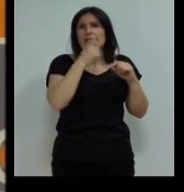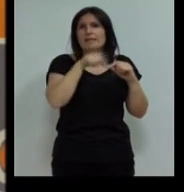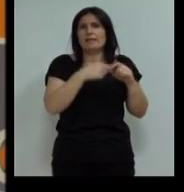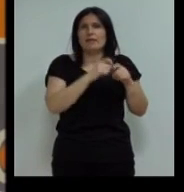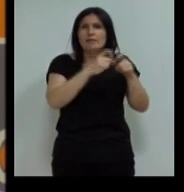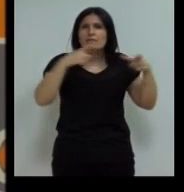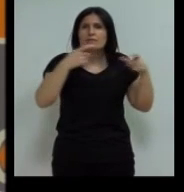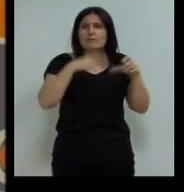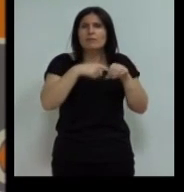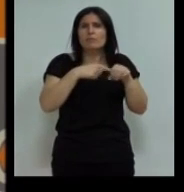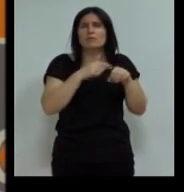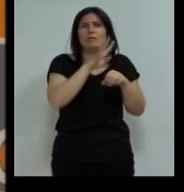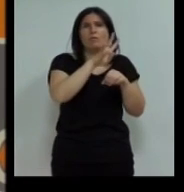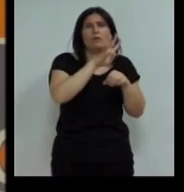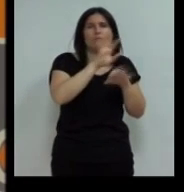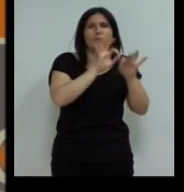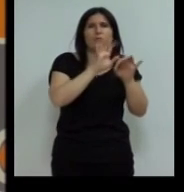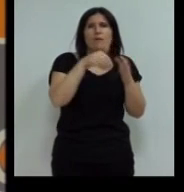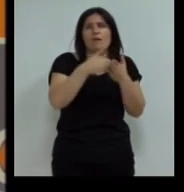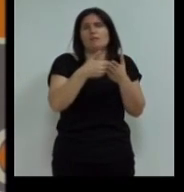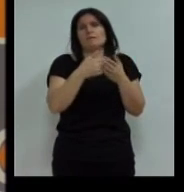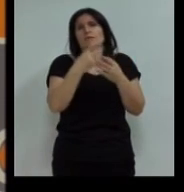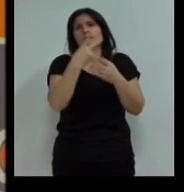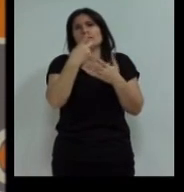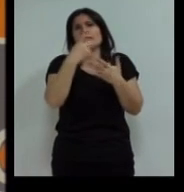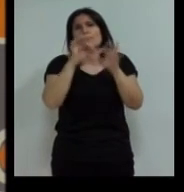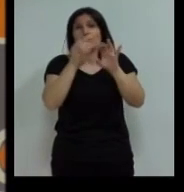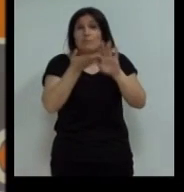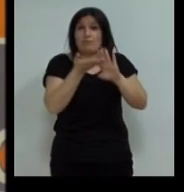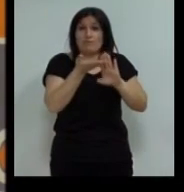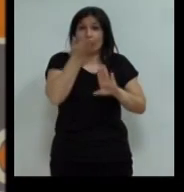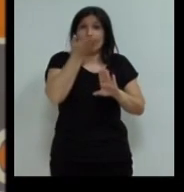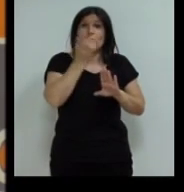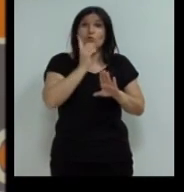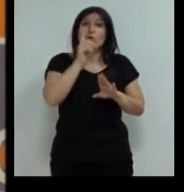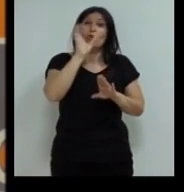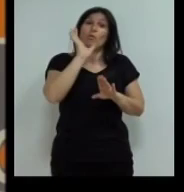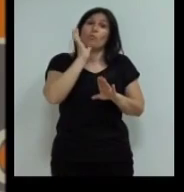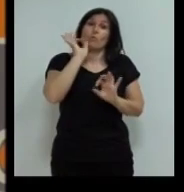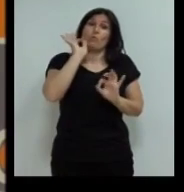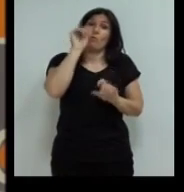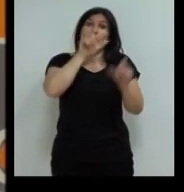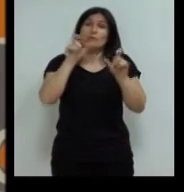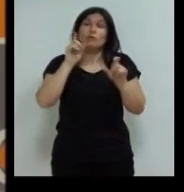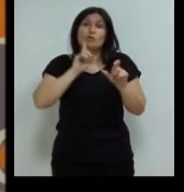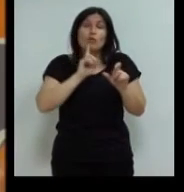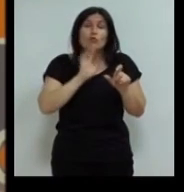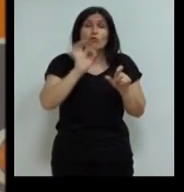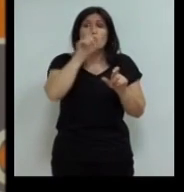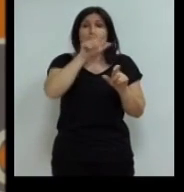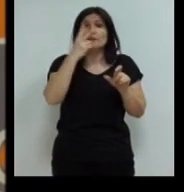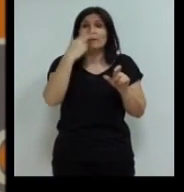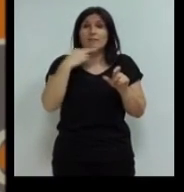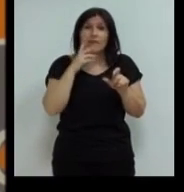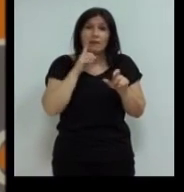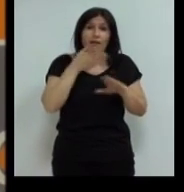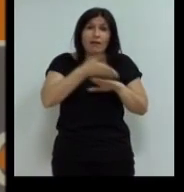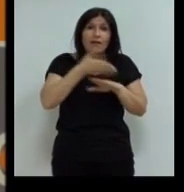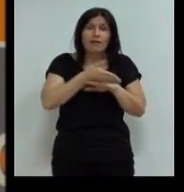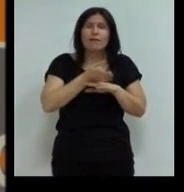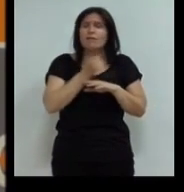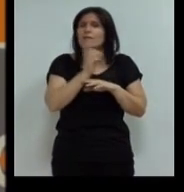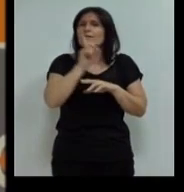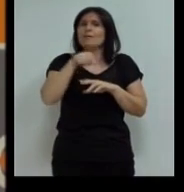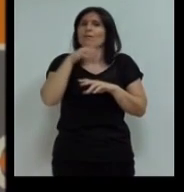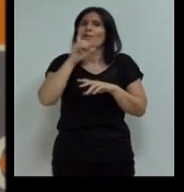incrementado la cuota de un 4 a un 6%, pero ¿por qué? No solamente porque vayan las personas con sordas o personas ciegas, sino porque van con